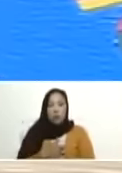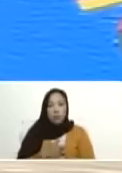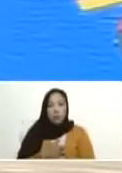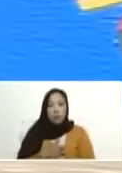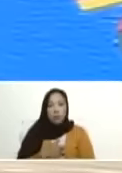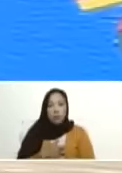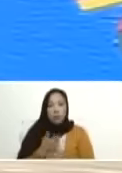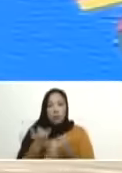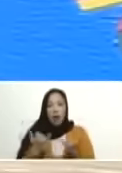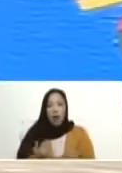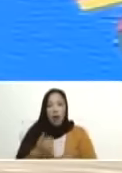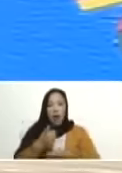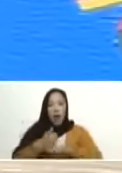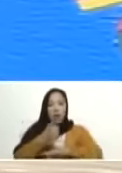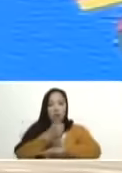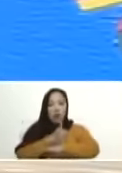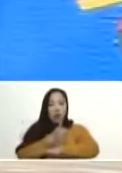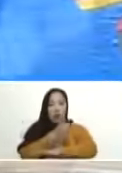rectores,